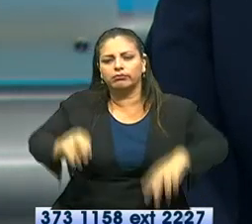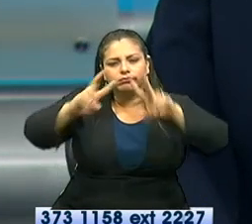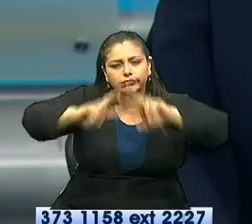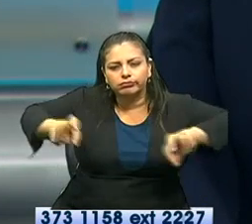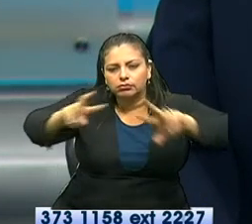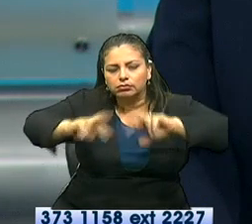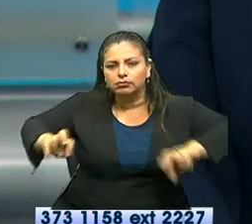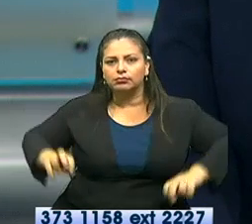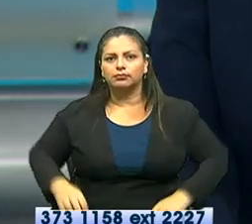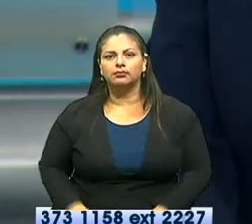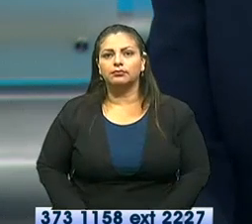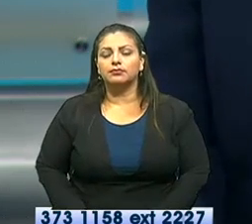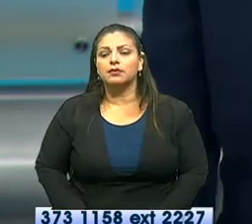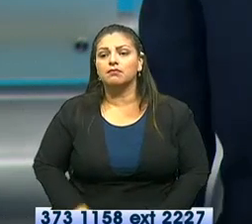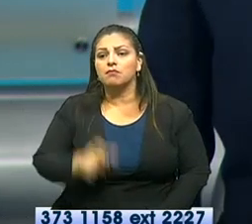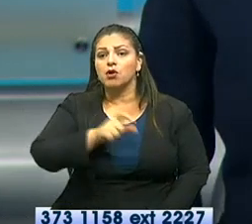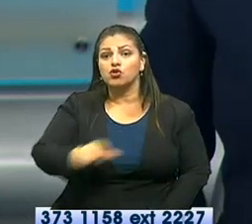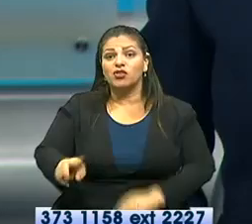procesados.